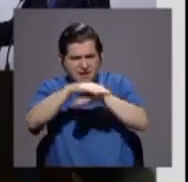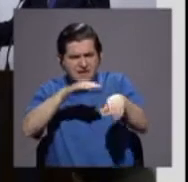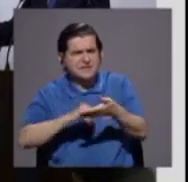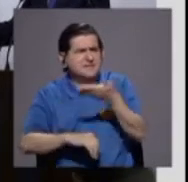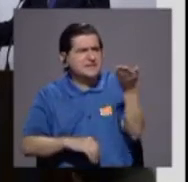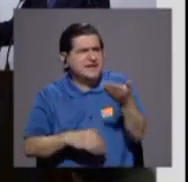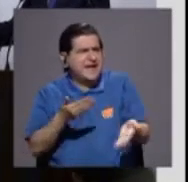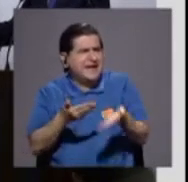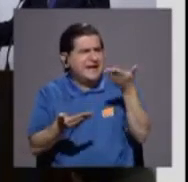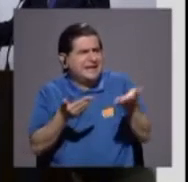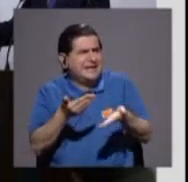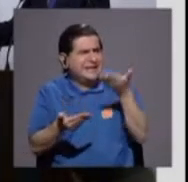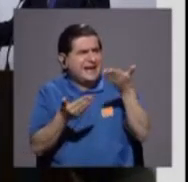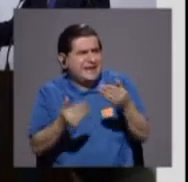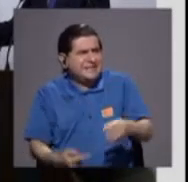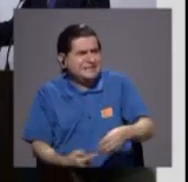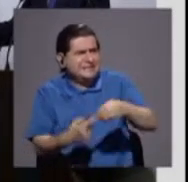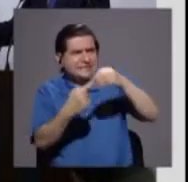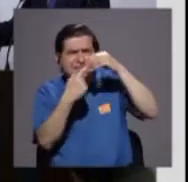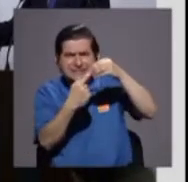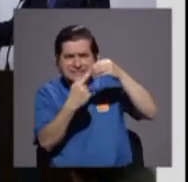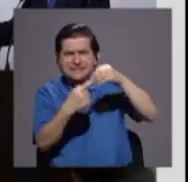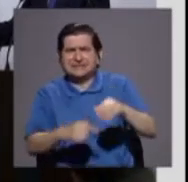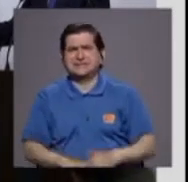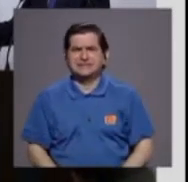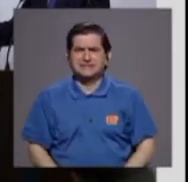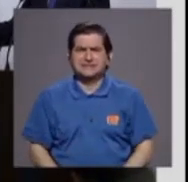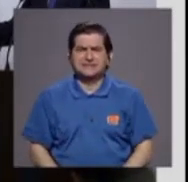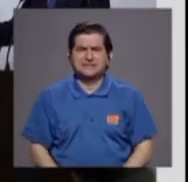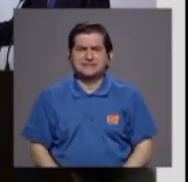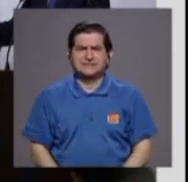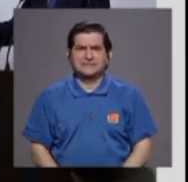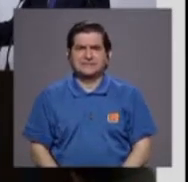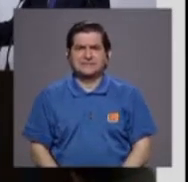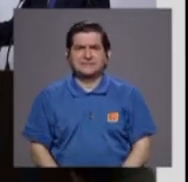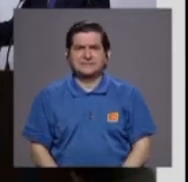basaba casi que principalmente en